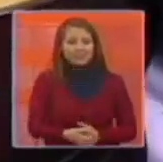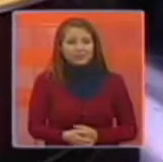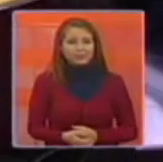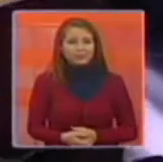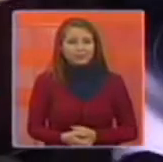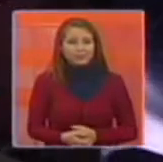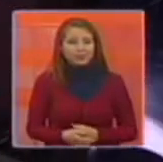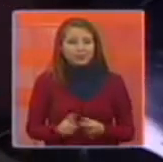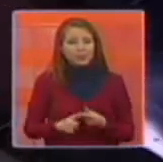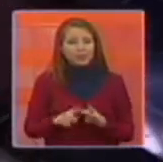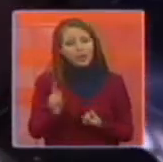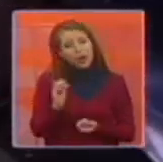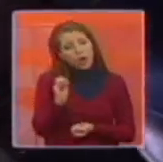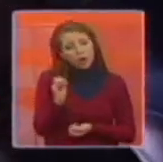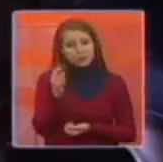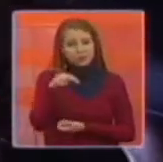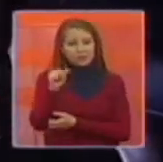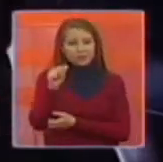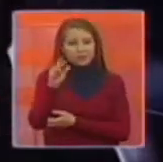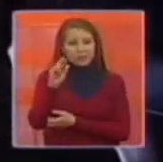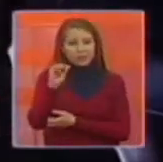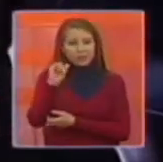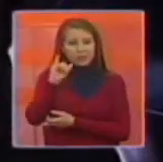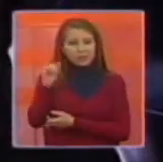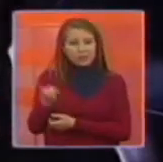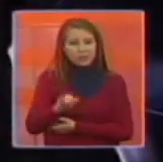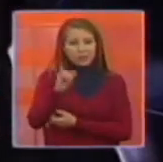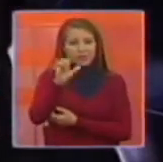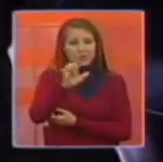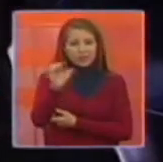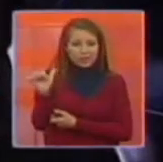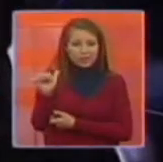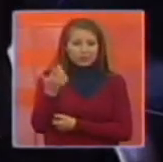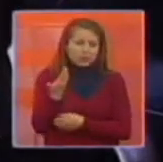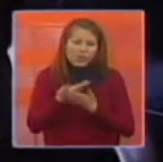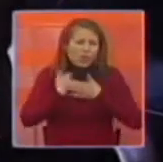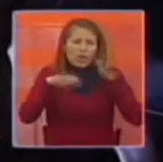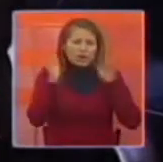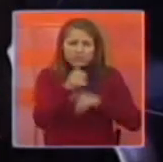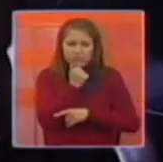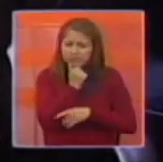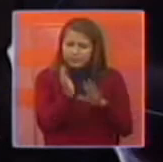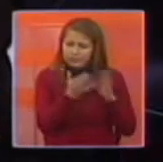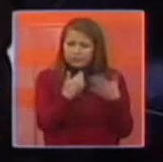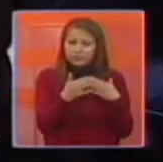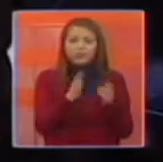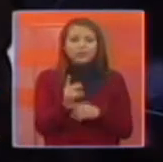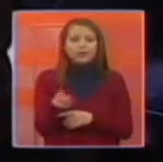Si no, la naranjilla, nosotros podemos, cualquier cerveza puede ponerle.